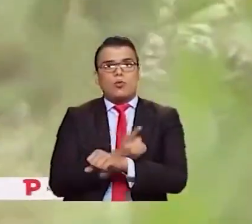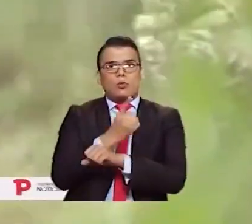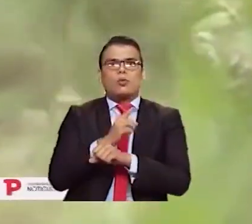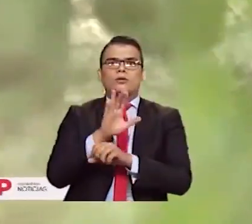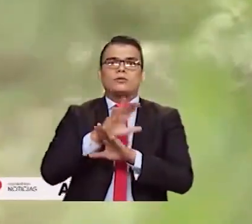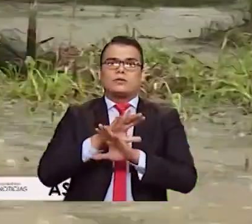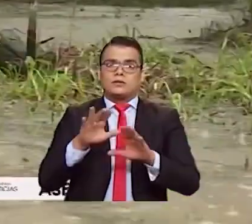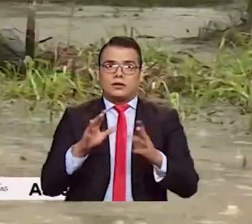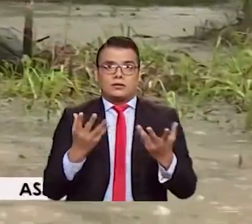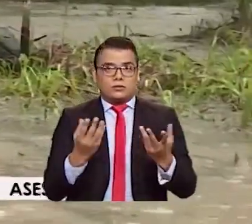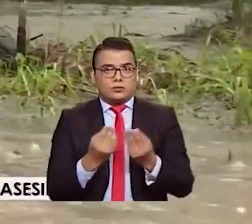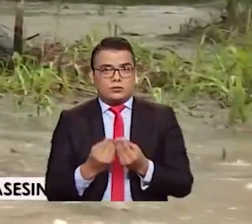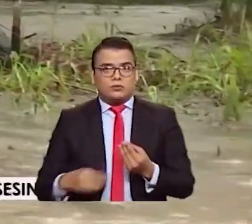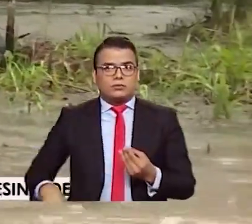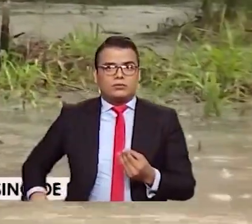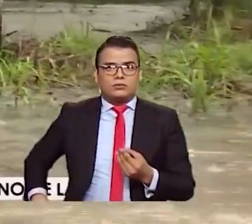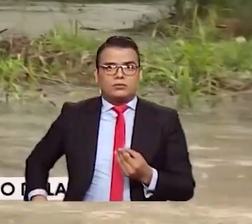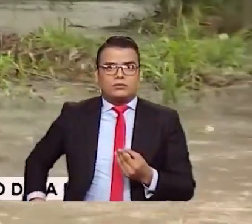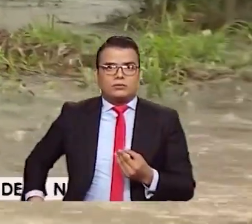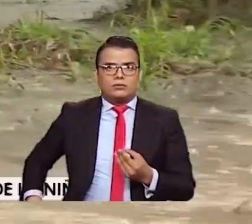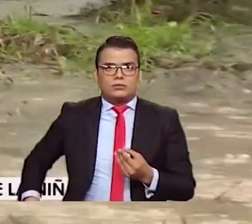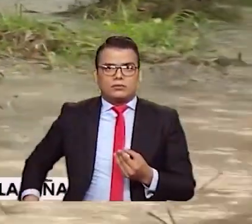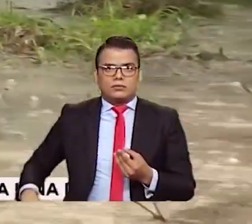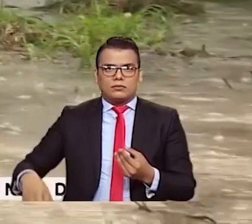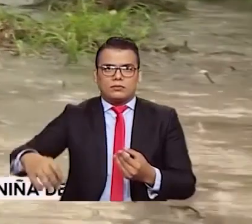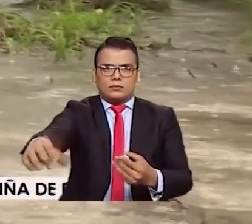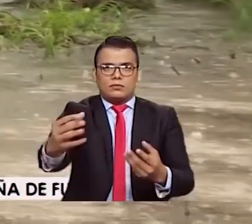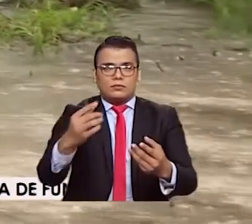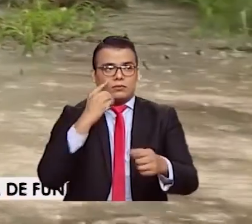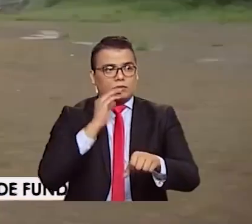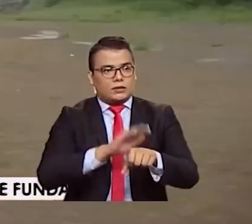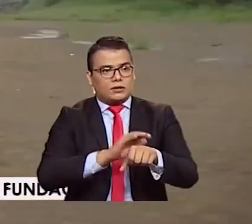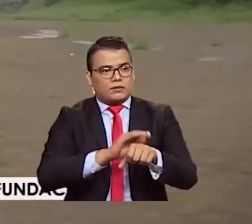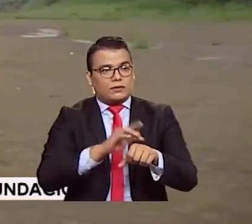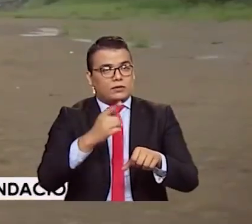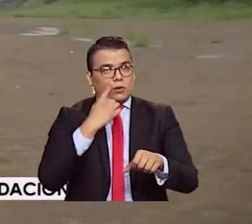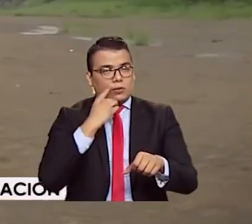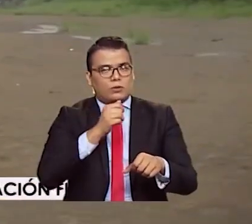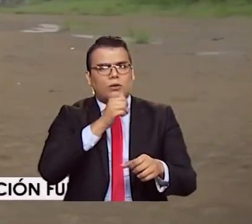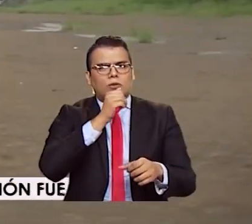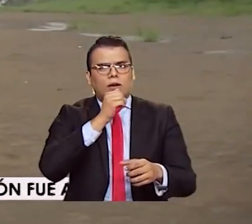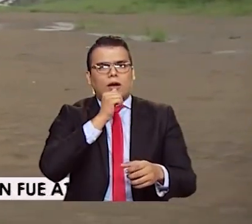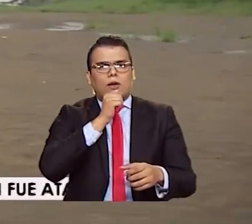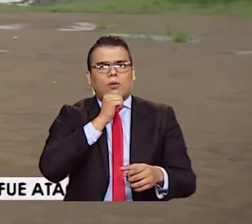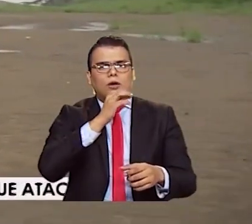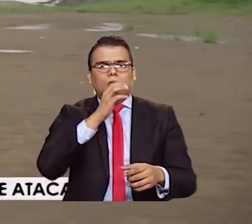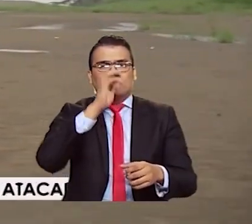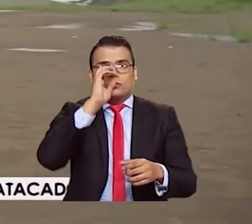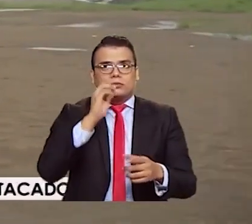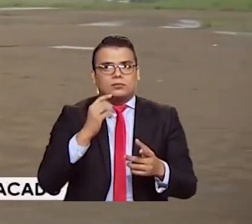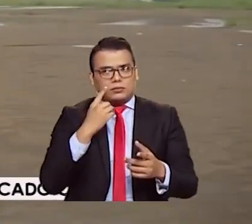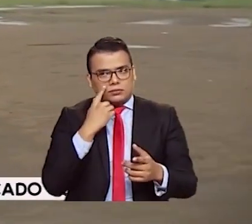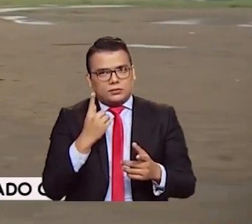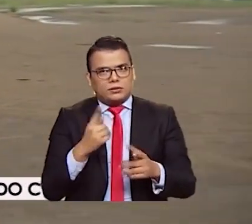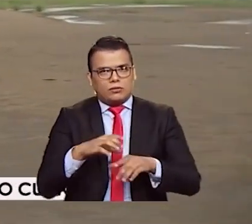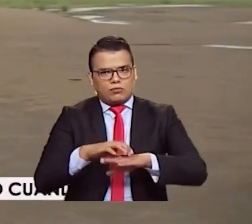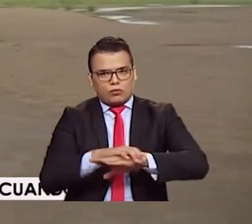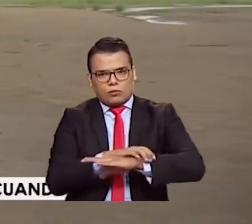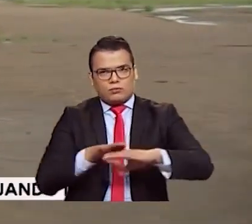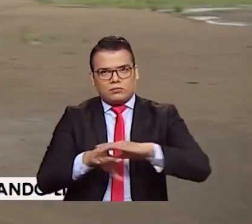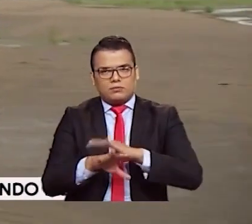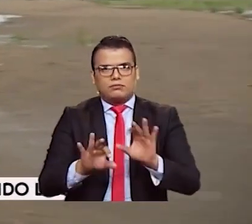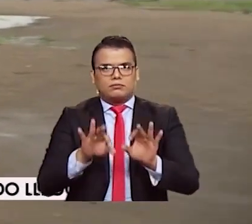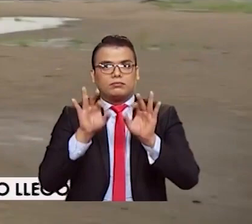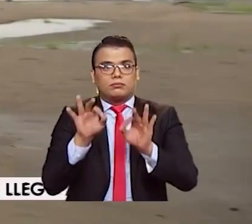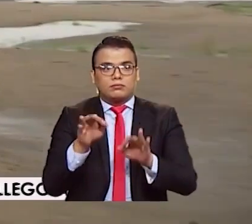Las recomendaciones iniciales, botas, hidratación y tomar impulso. Y la primera experiencia fue caminar sobre estas extensas playas que deja